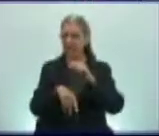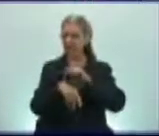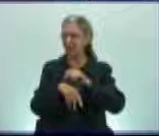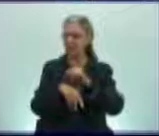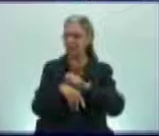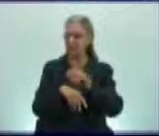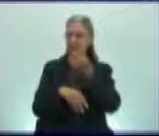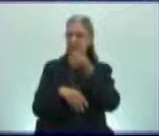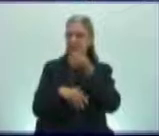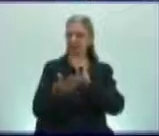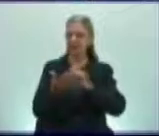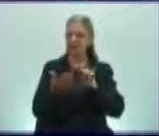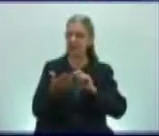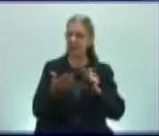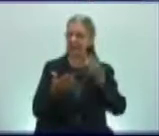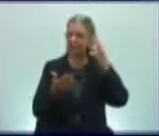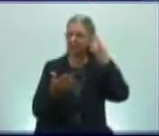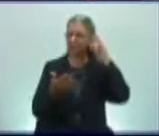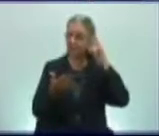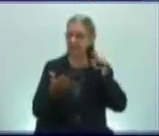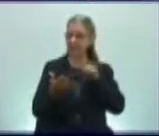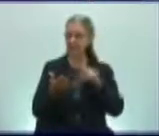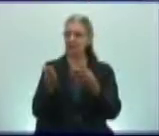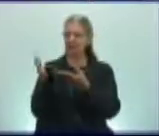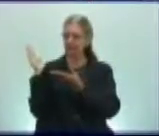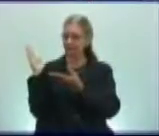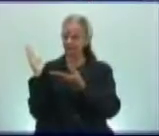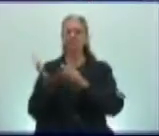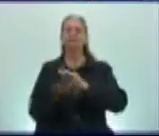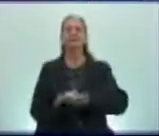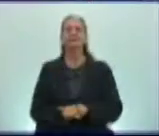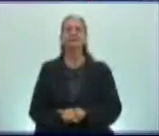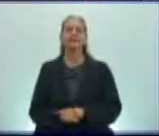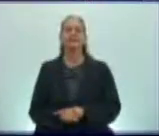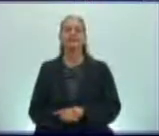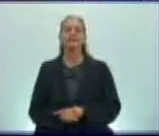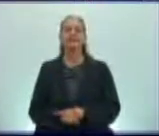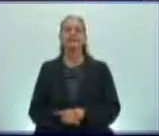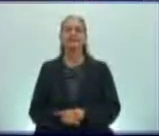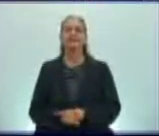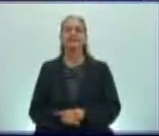que anotes estas dos expresiones.